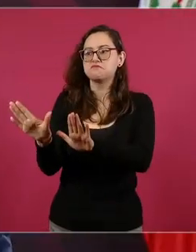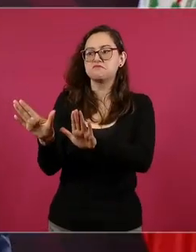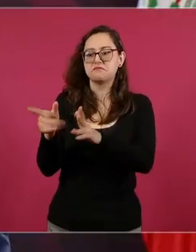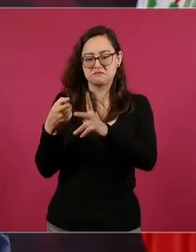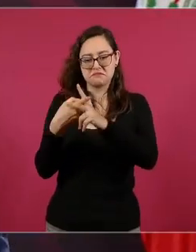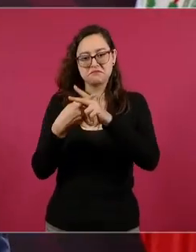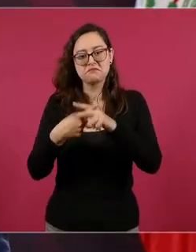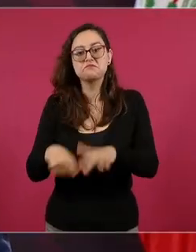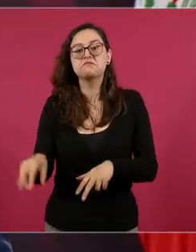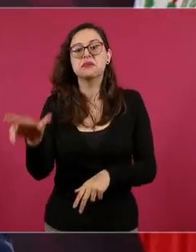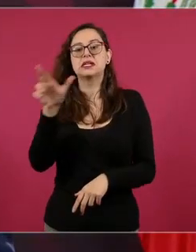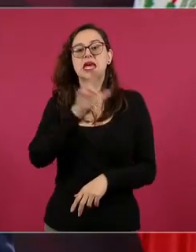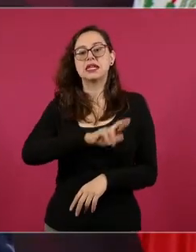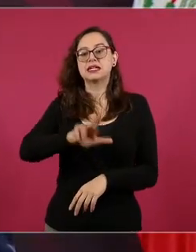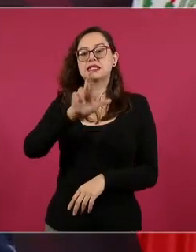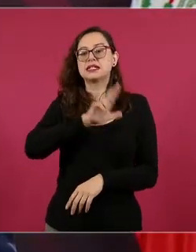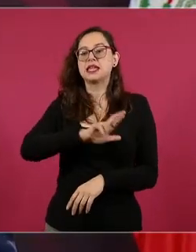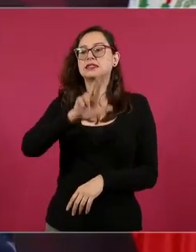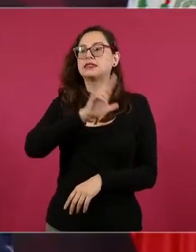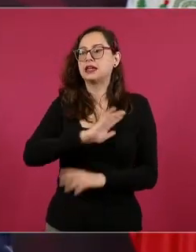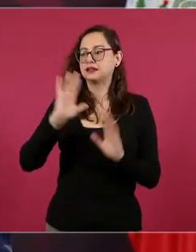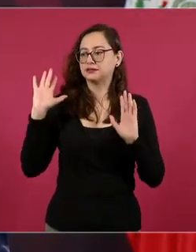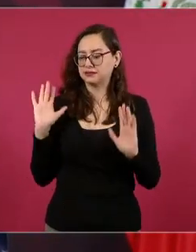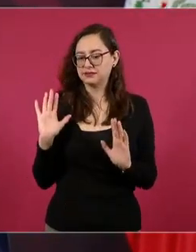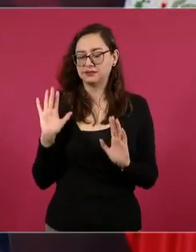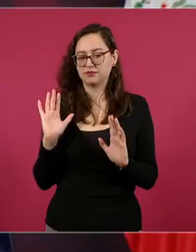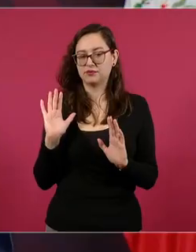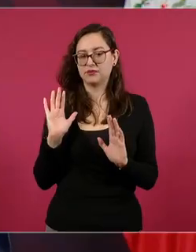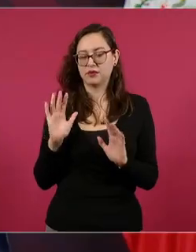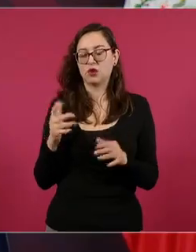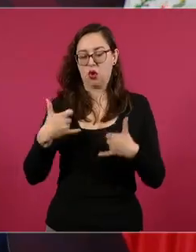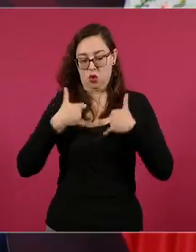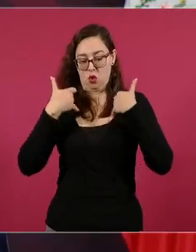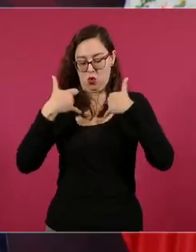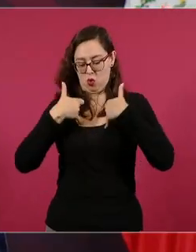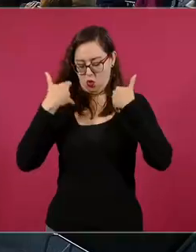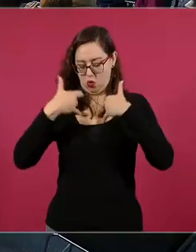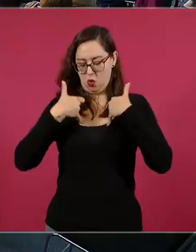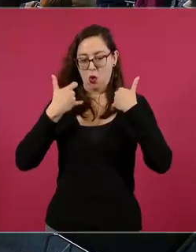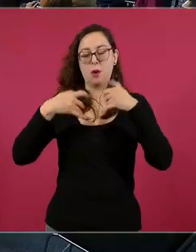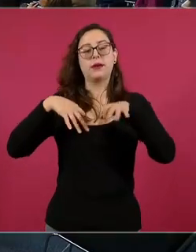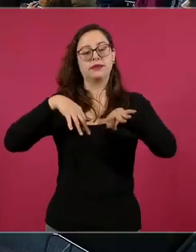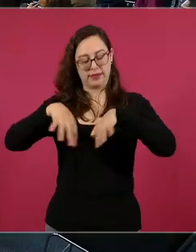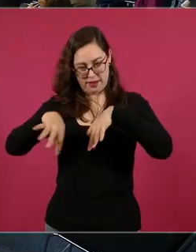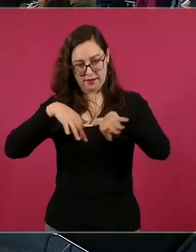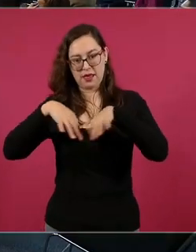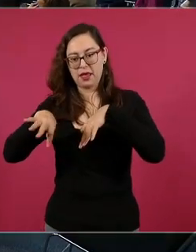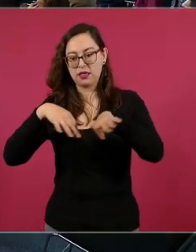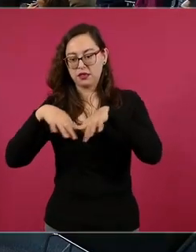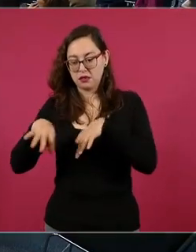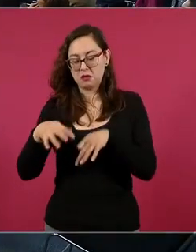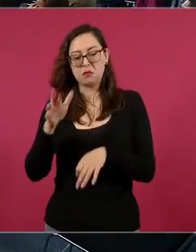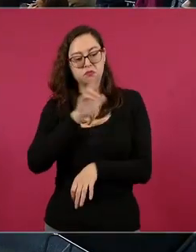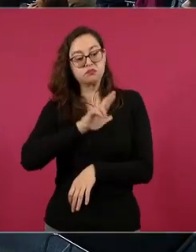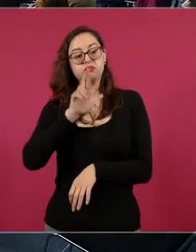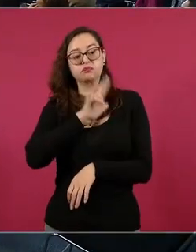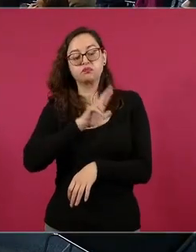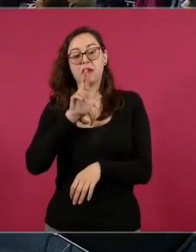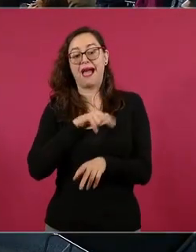a jóvenes, a trabajadores, y que a los 10 años